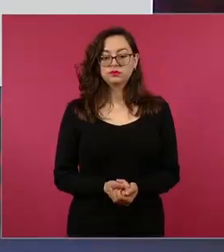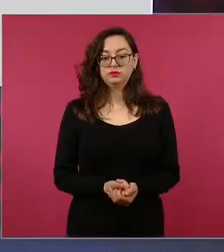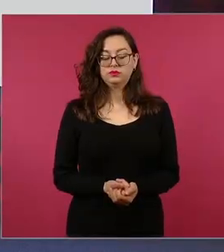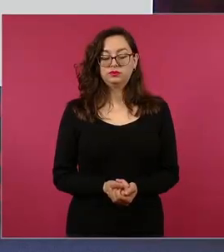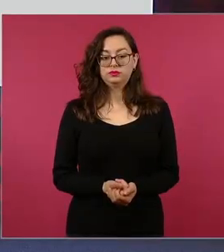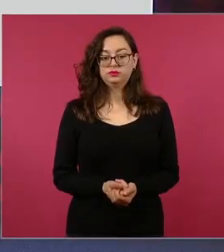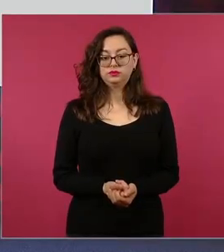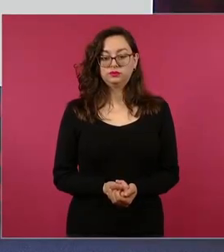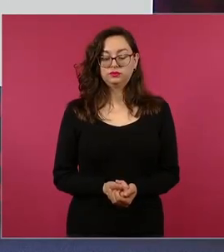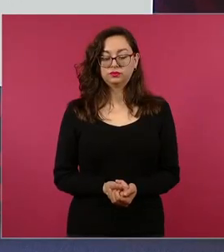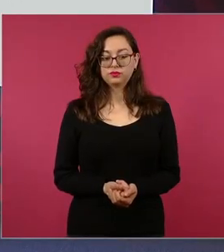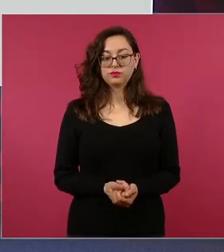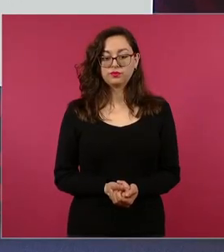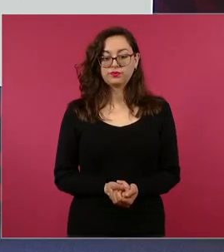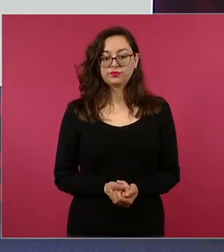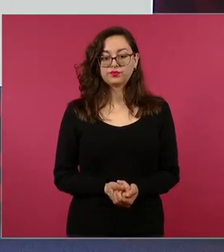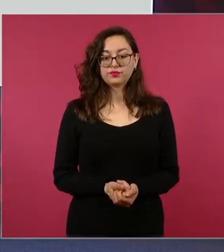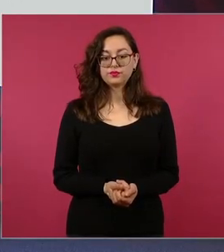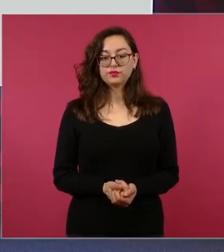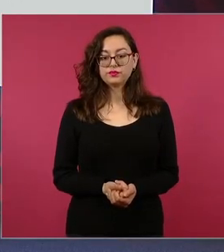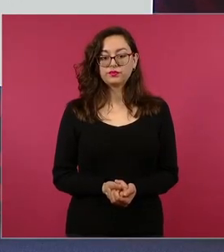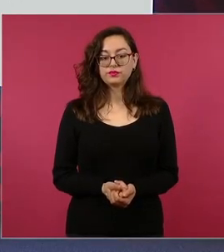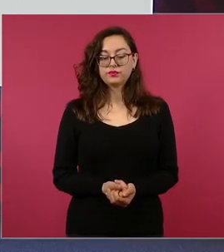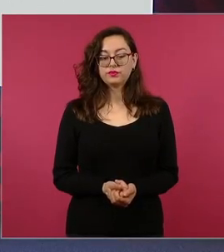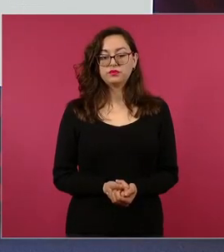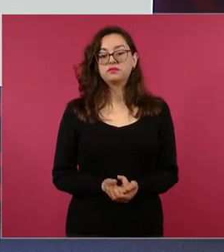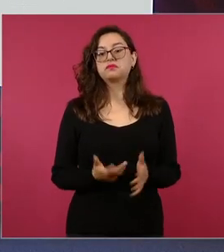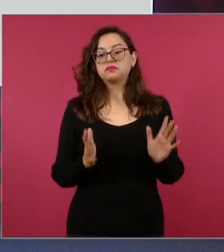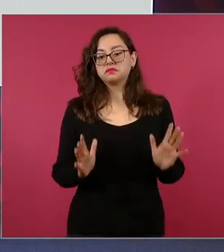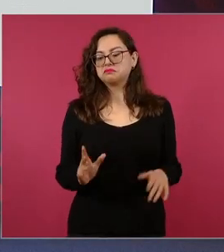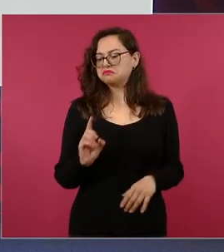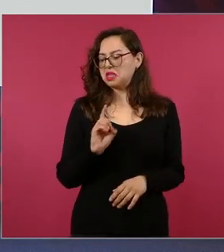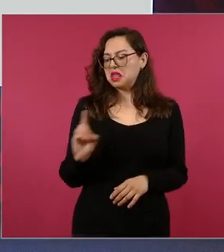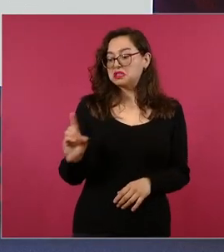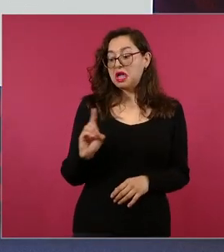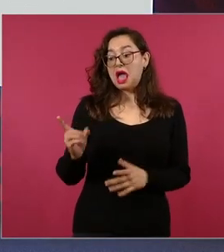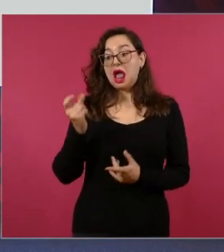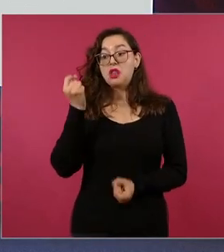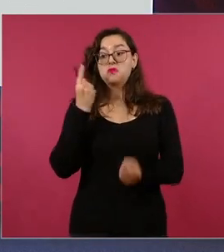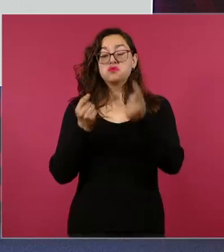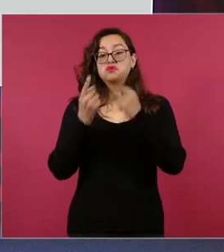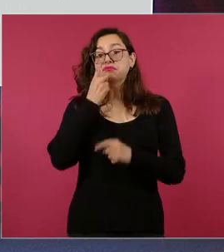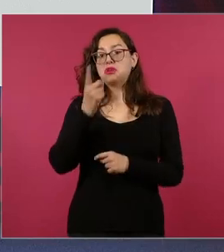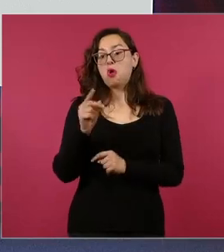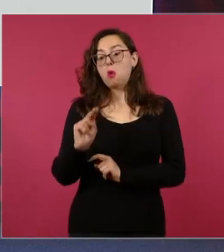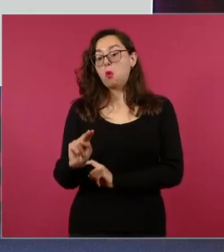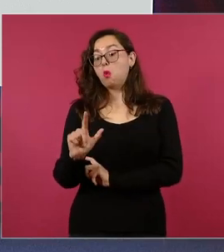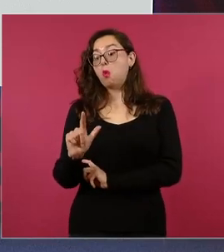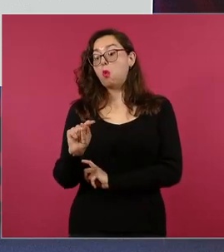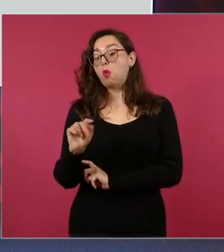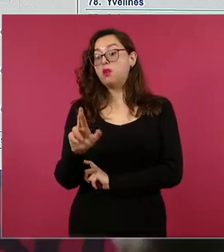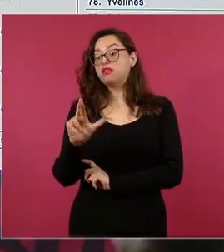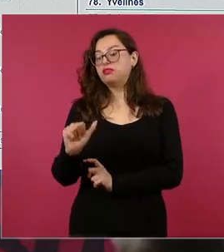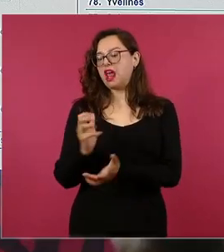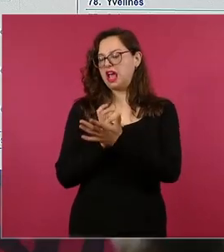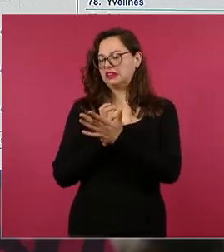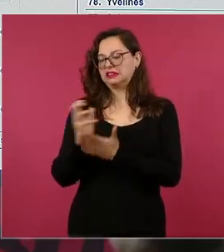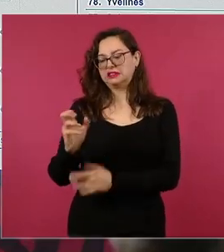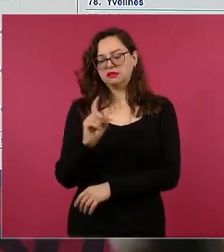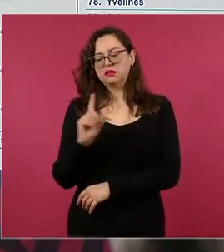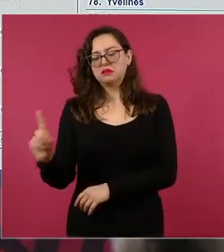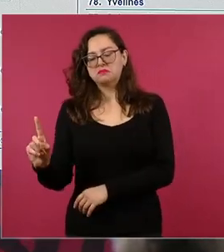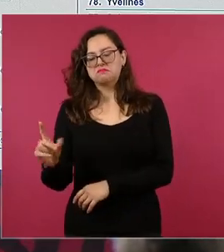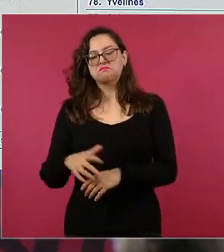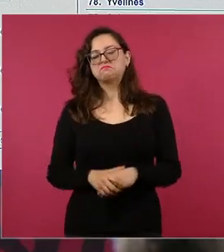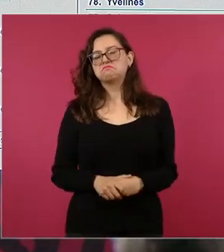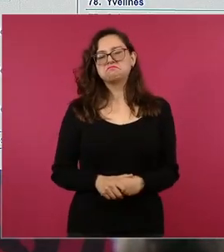Respeto mucho, ¿no?, a los que hablan de ultra. Lo que pasa es que